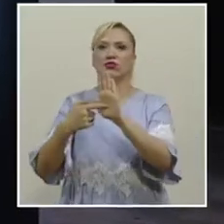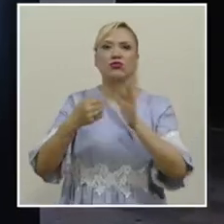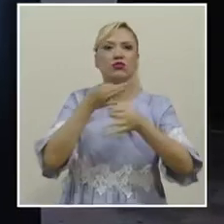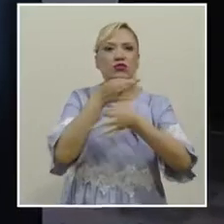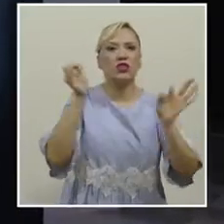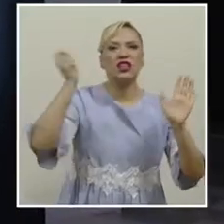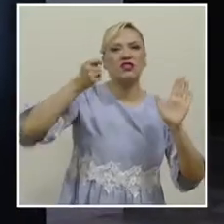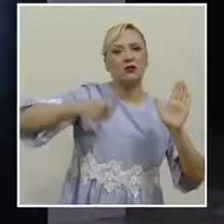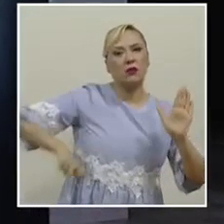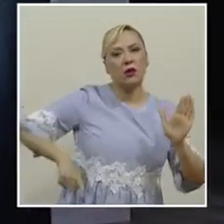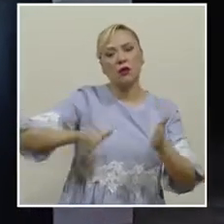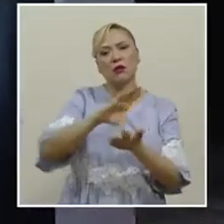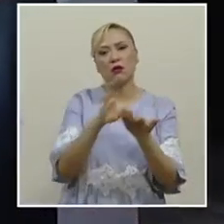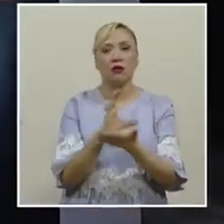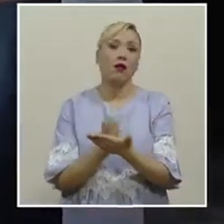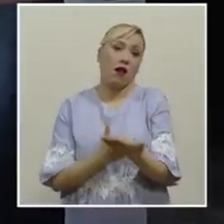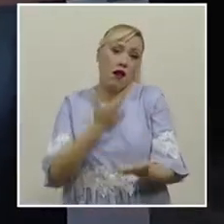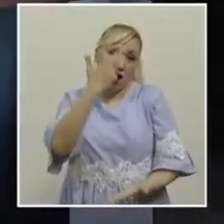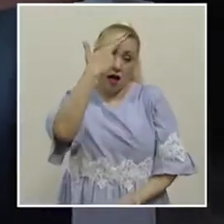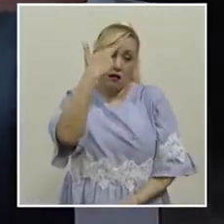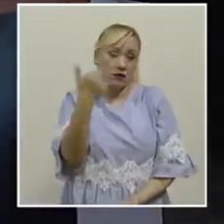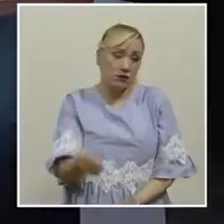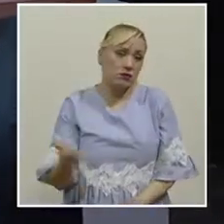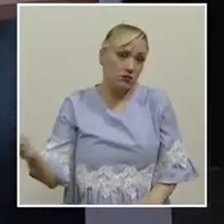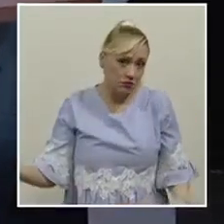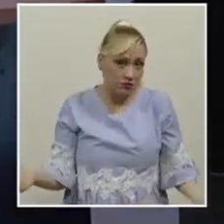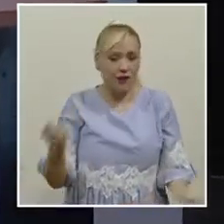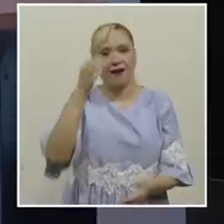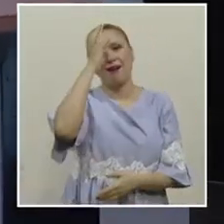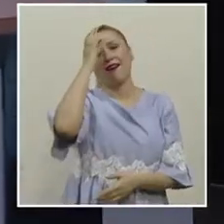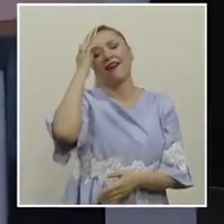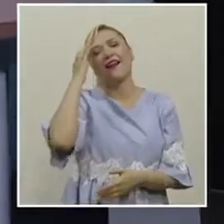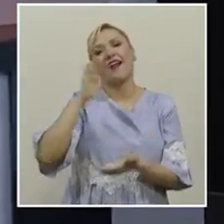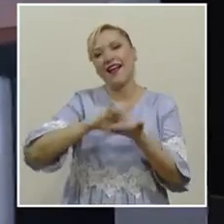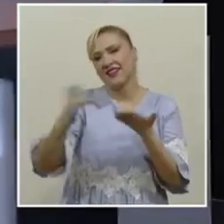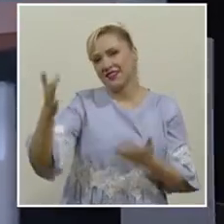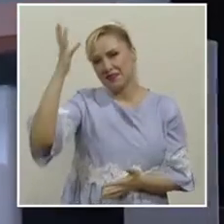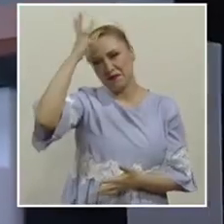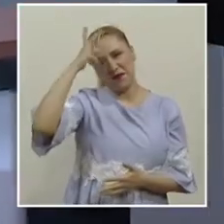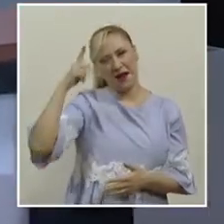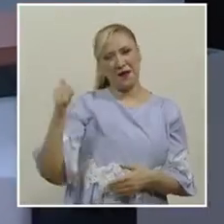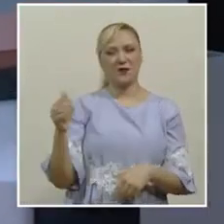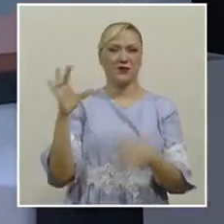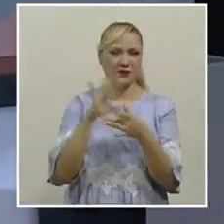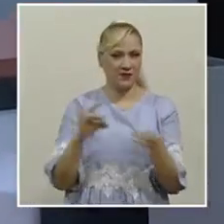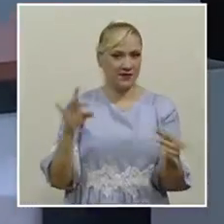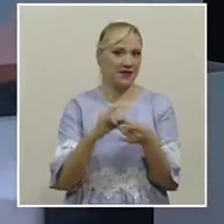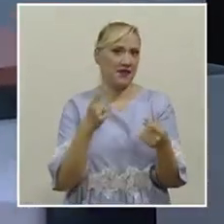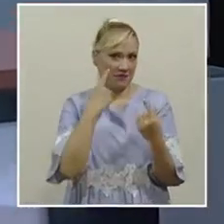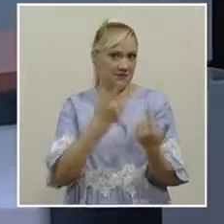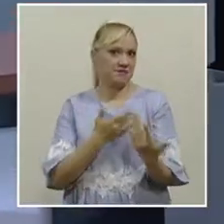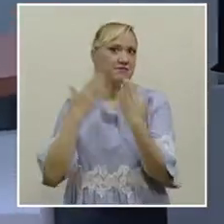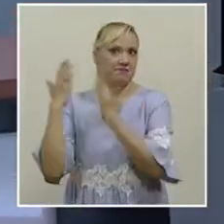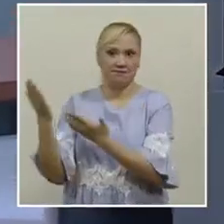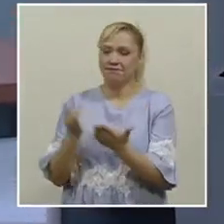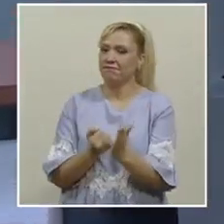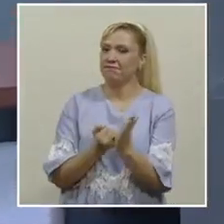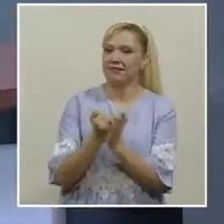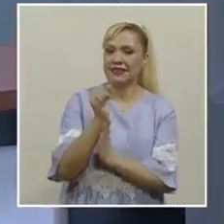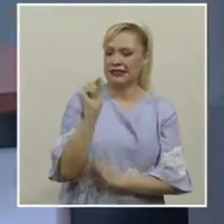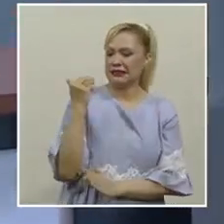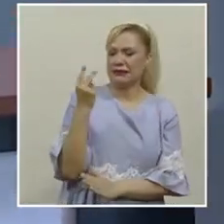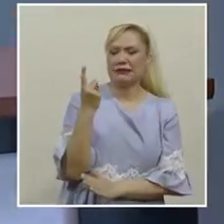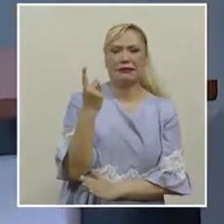Muy buenas tardes. Y pues ahí tiene el reporte de lo resuelto por el Pleno de Ministros del Tribunal Constitucional hace